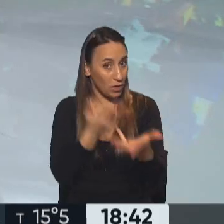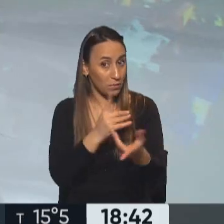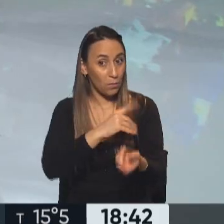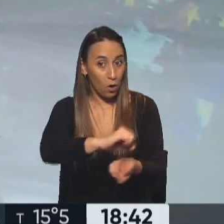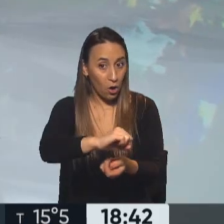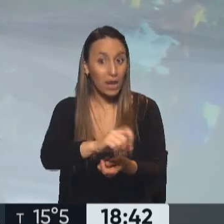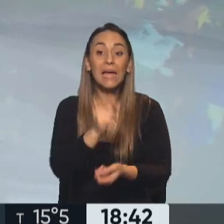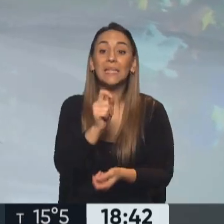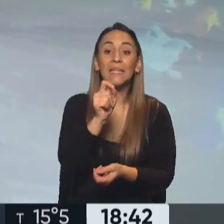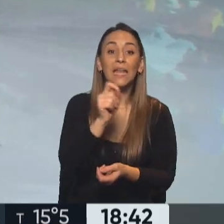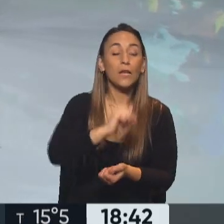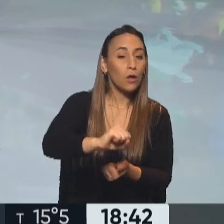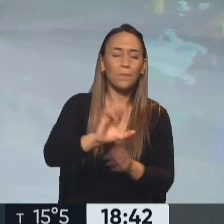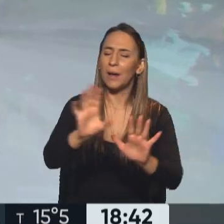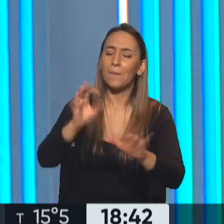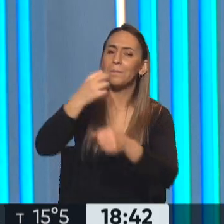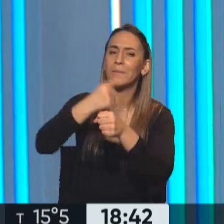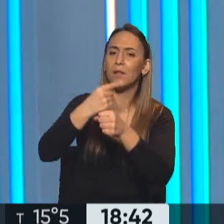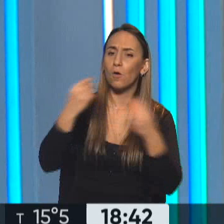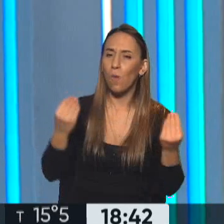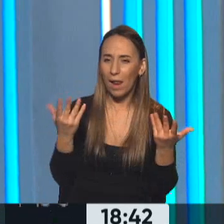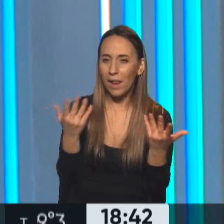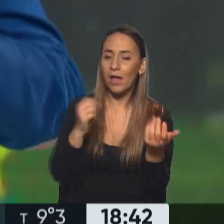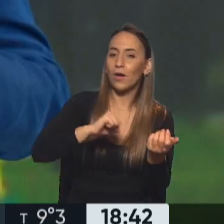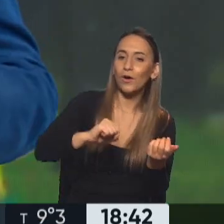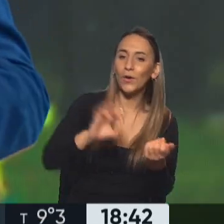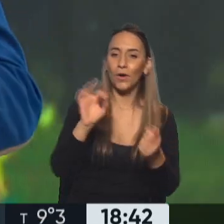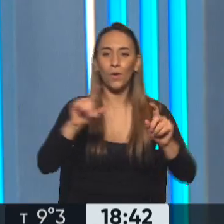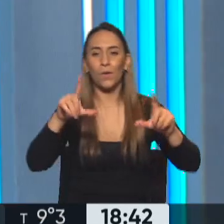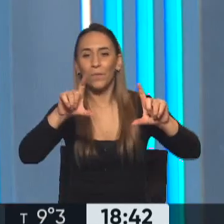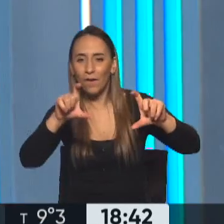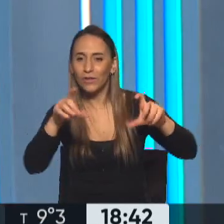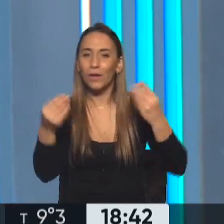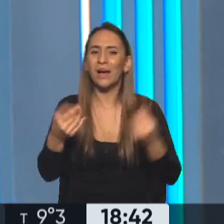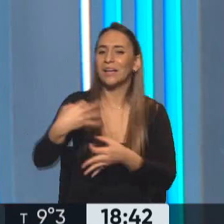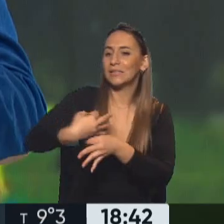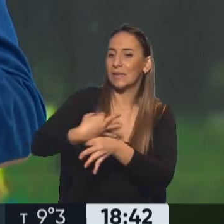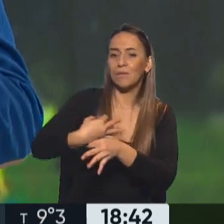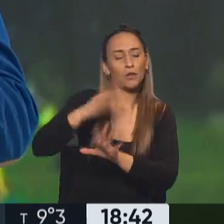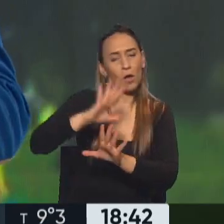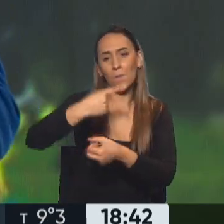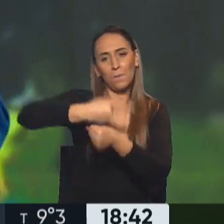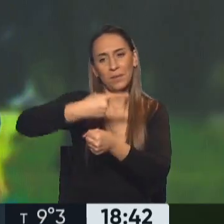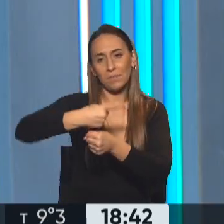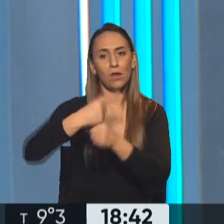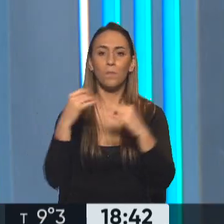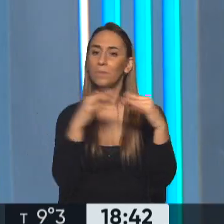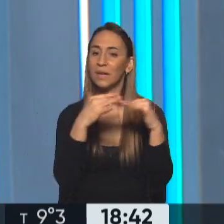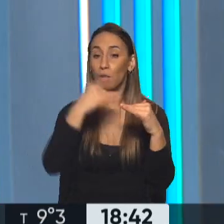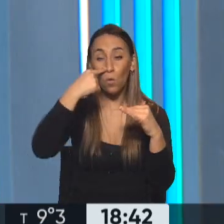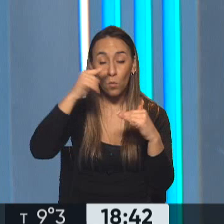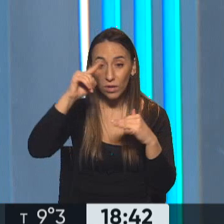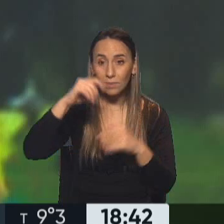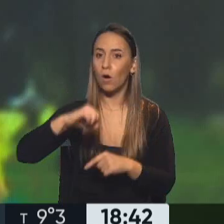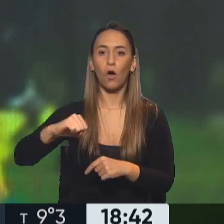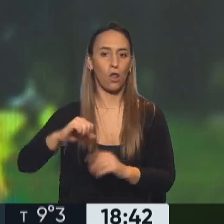hizo el ¿Veo que tiene primero el gol o veo las imágenes? No. ¿Cómo se hace? Se hace Enseñame. Se hace un compacto. No, primero se muestra el partido, después el gol. El